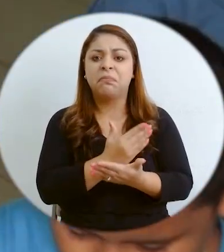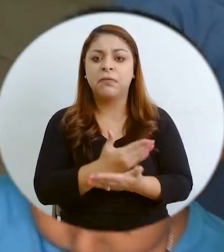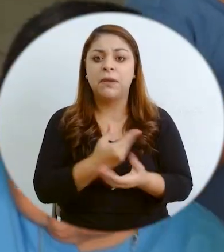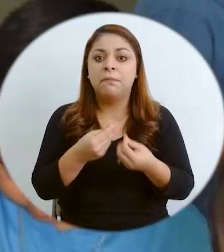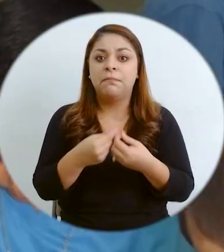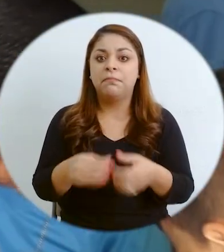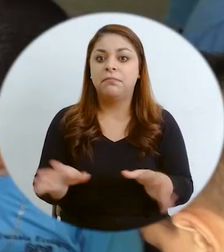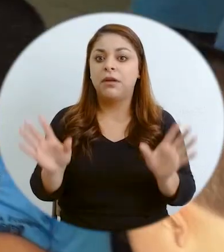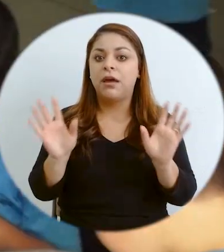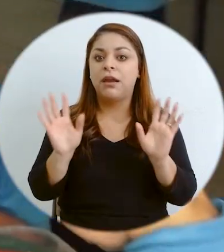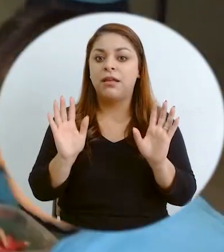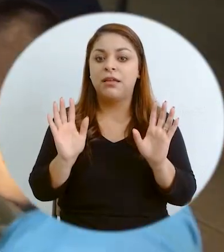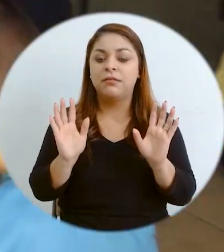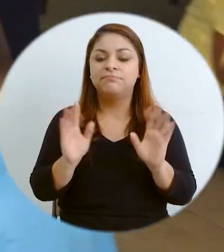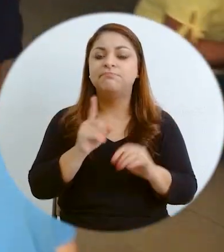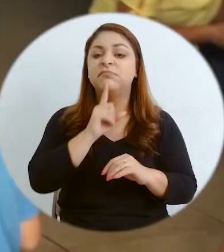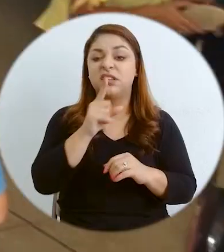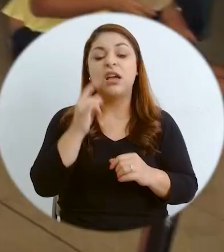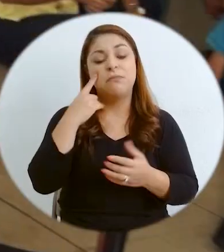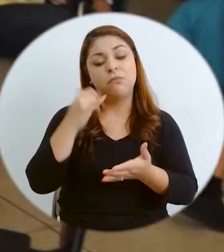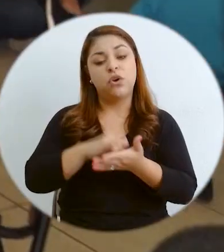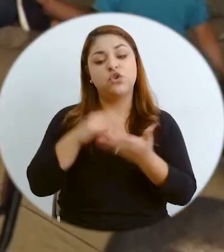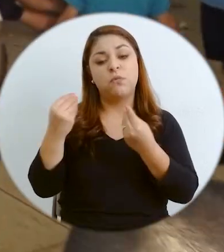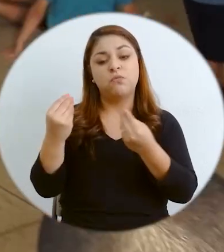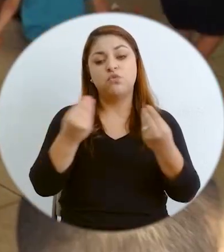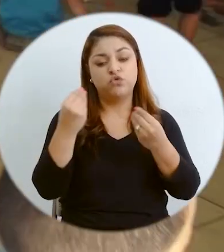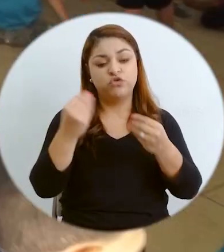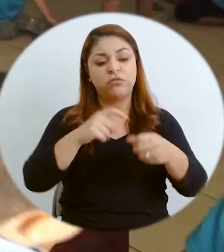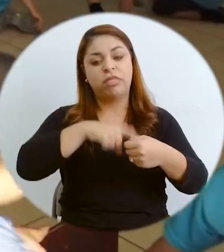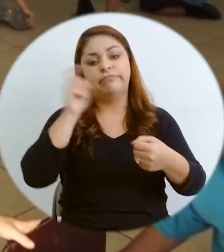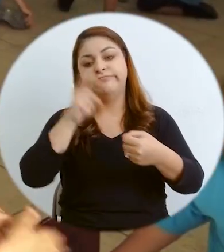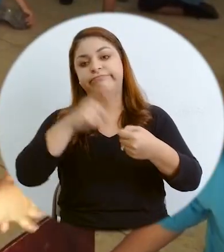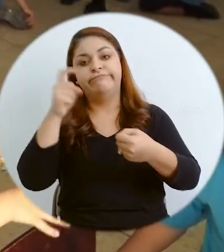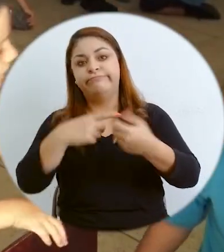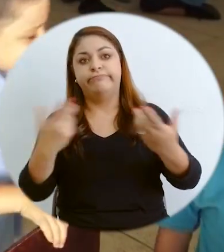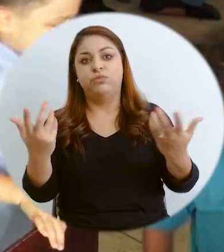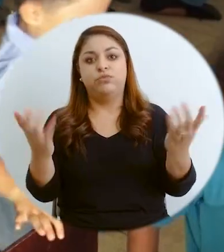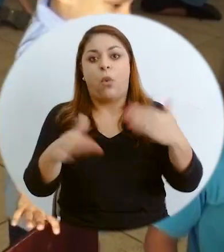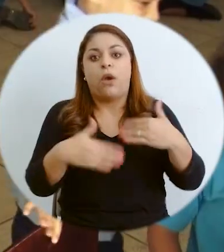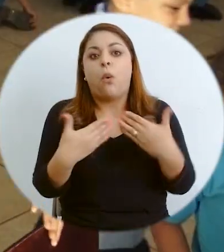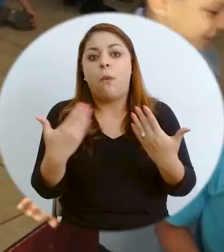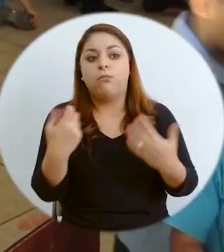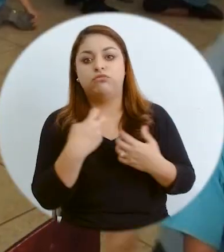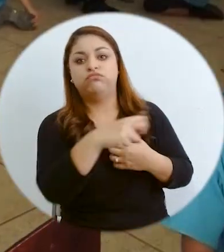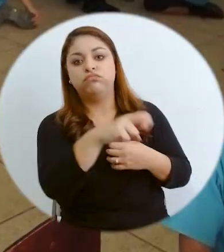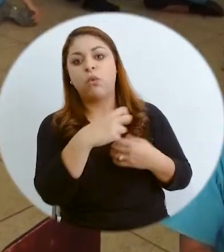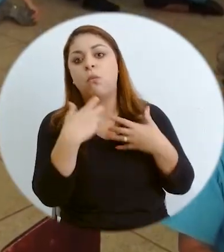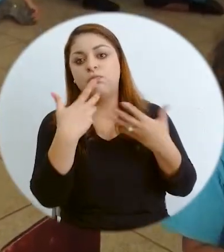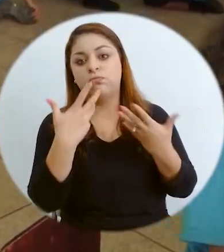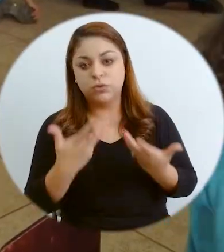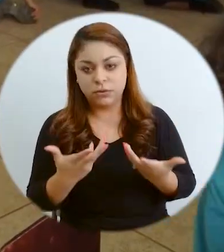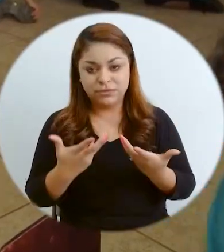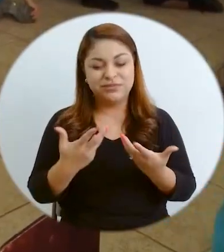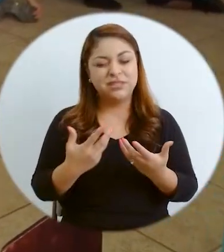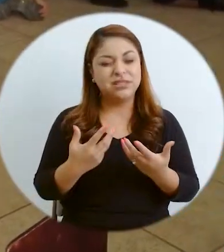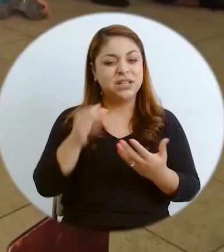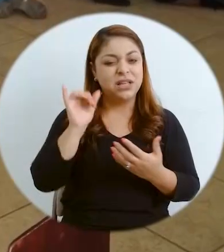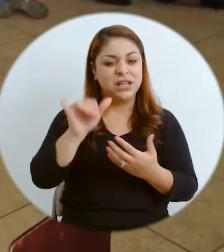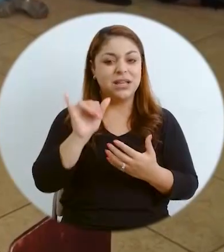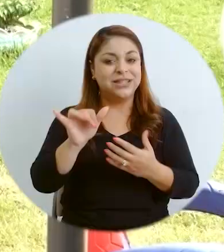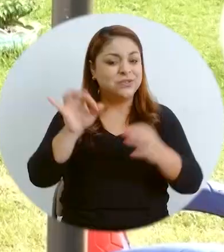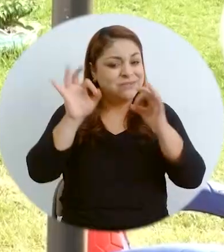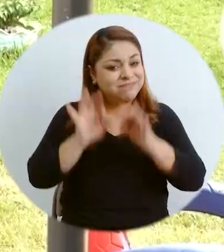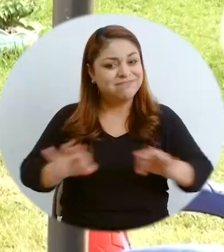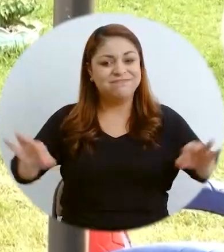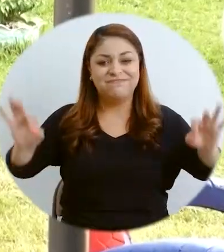ido perdiendo. Y parece mentira, pero mucha deserción se da por eso, por la eliminación de los programas sociales. Y eso ya está casi